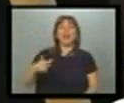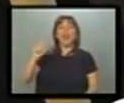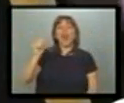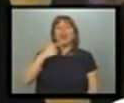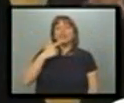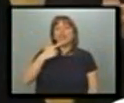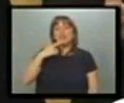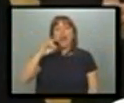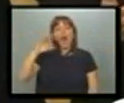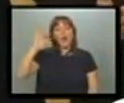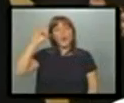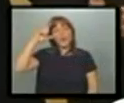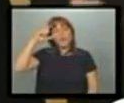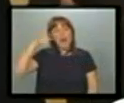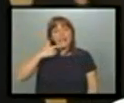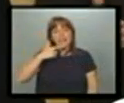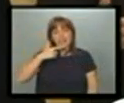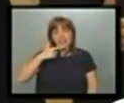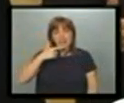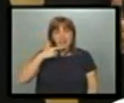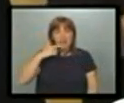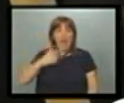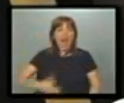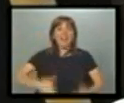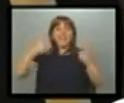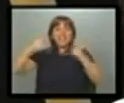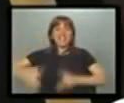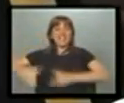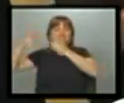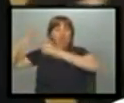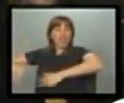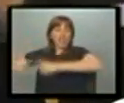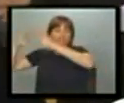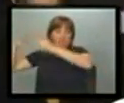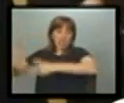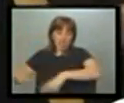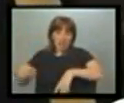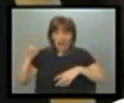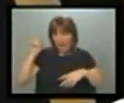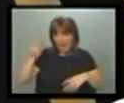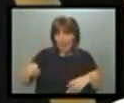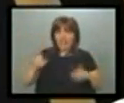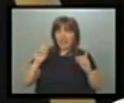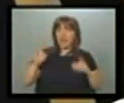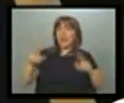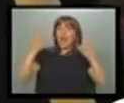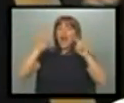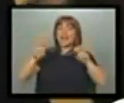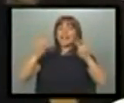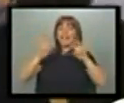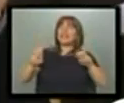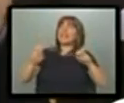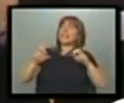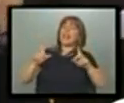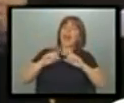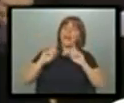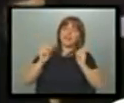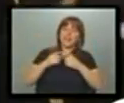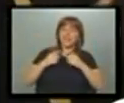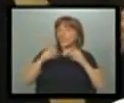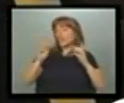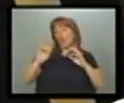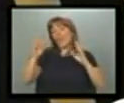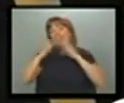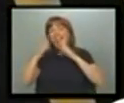un complejo de edificios. Y aquí también, en lugar de alquilar habitaciones, alquilabas